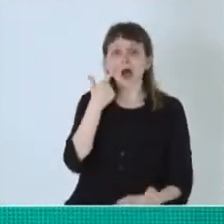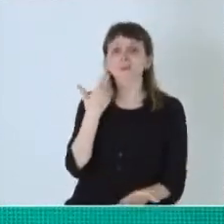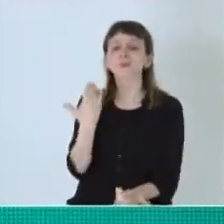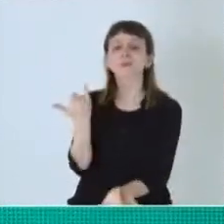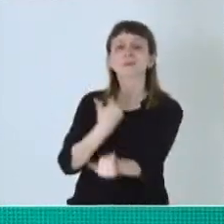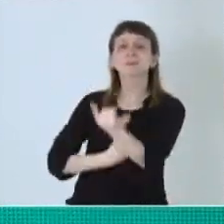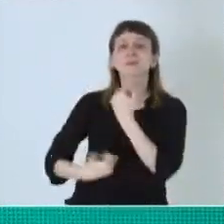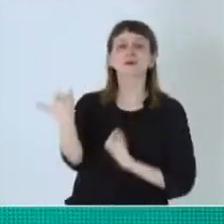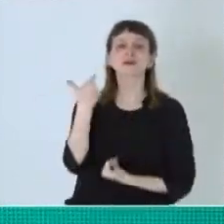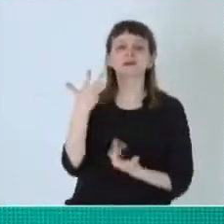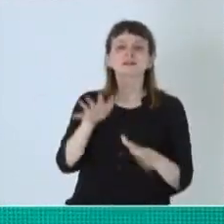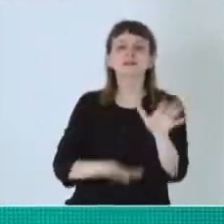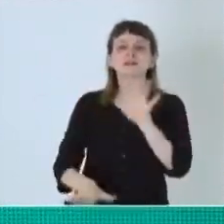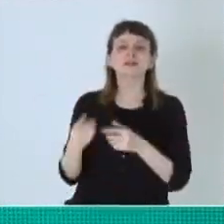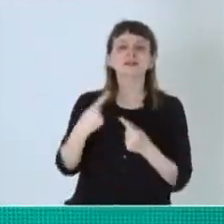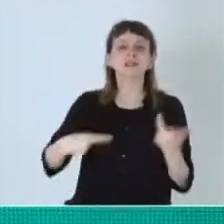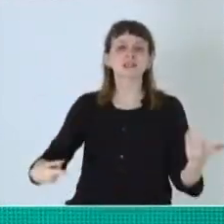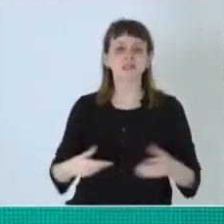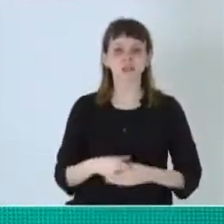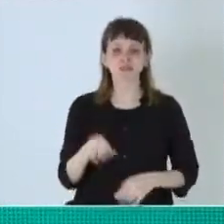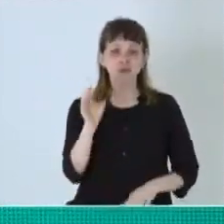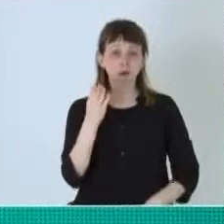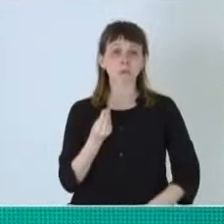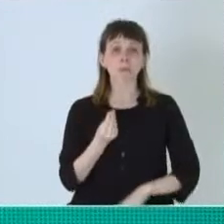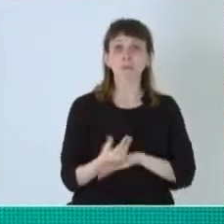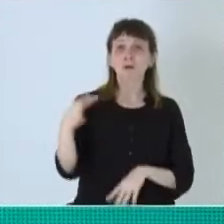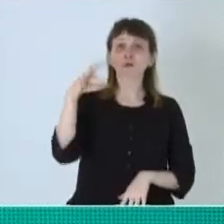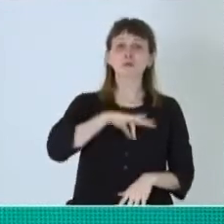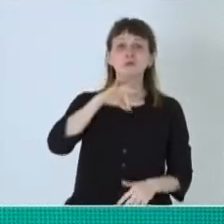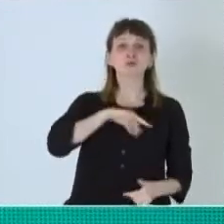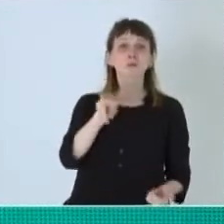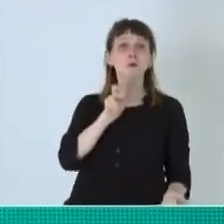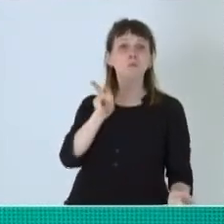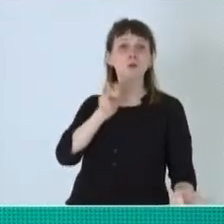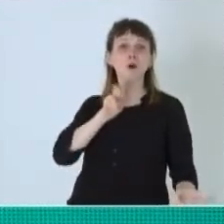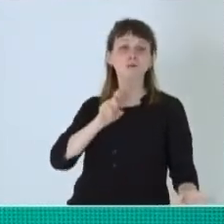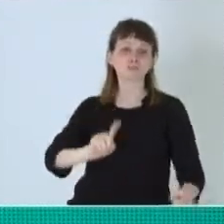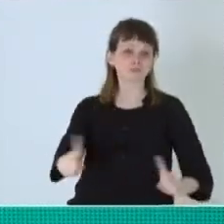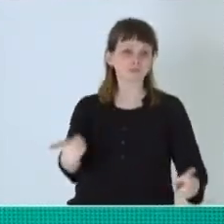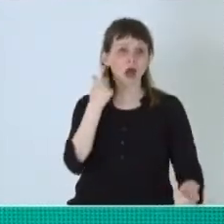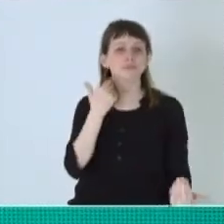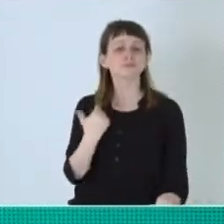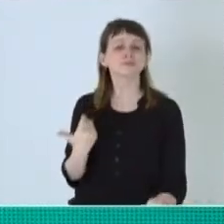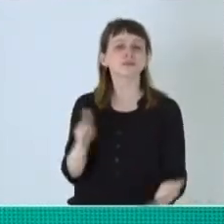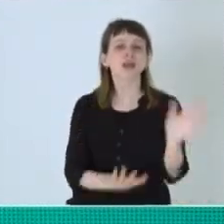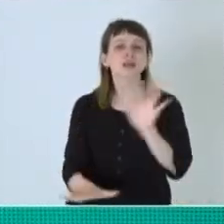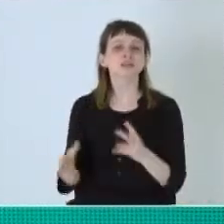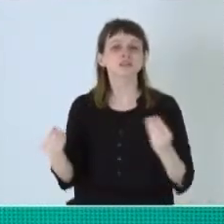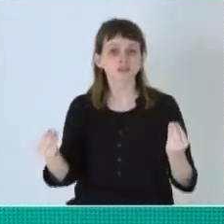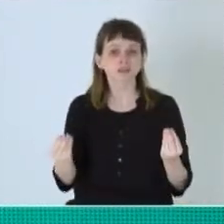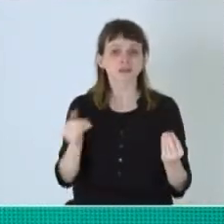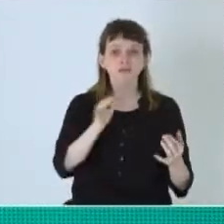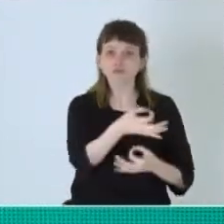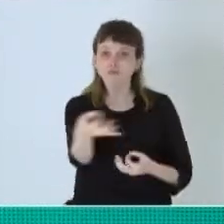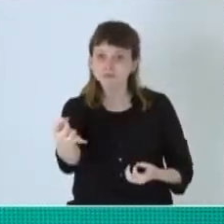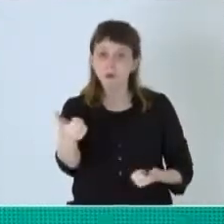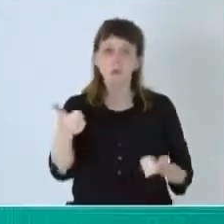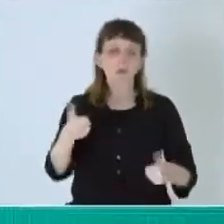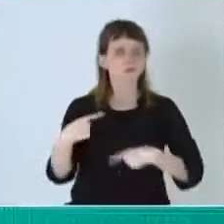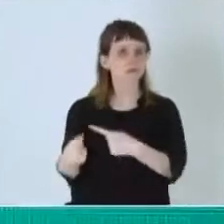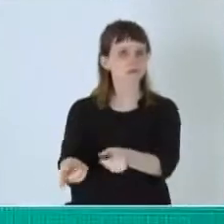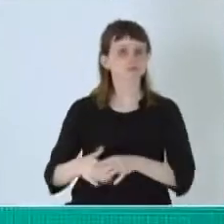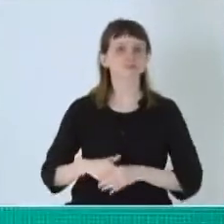un gran sueldo y estar sentados en una oficina está muy bien el tema de los espacios verdes Estamos de acuerdo en